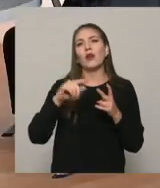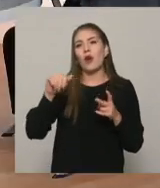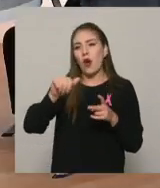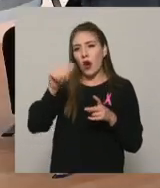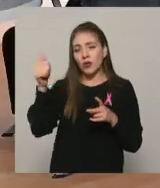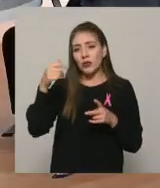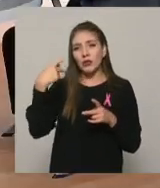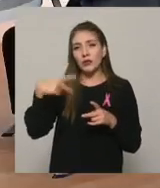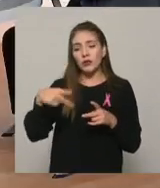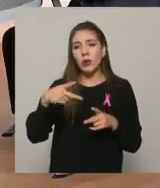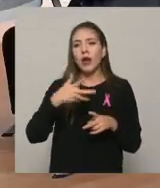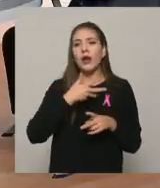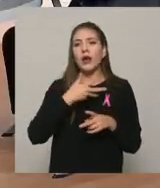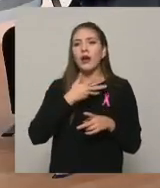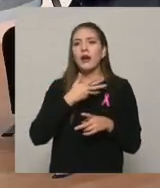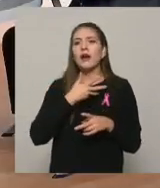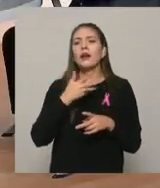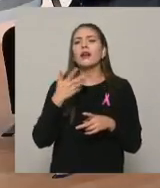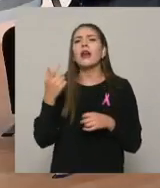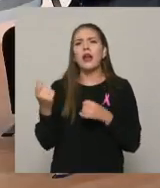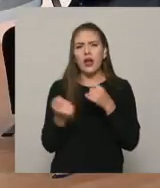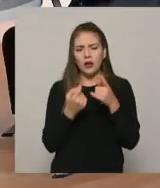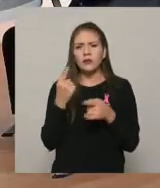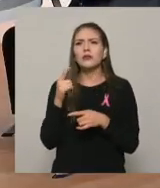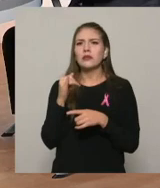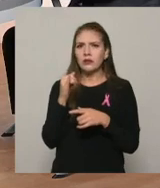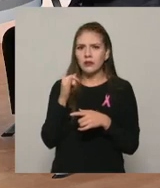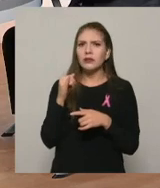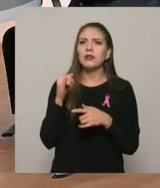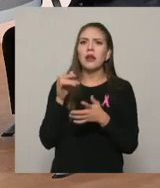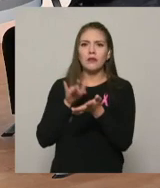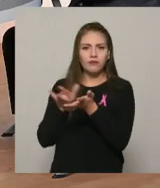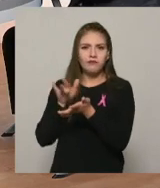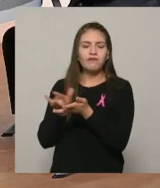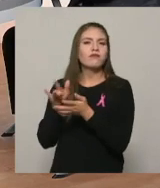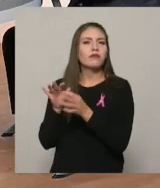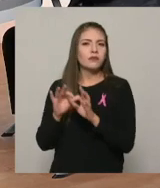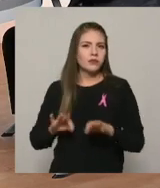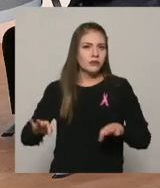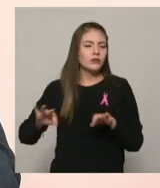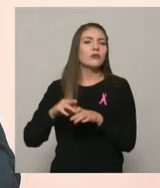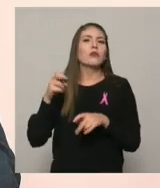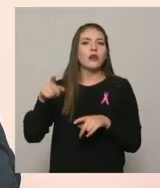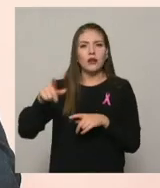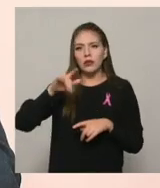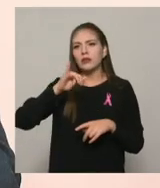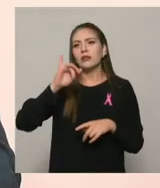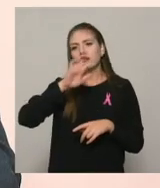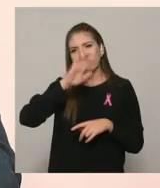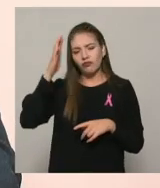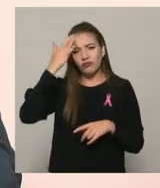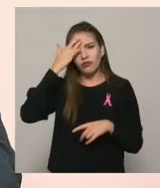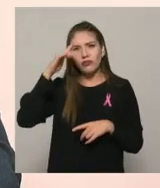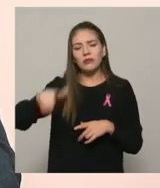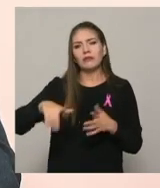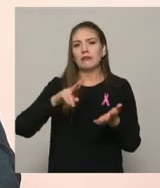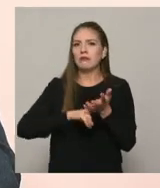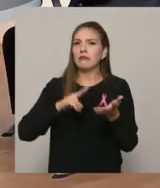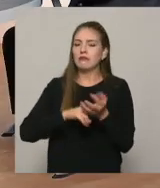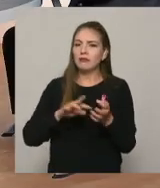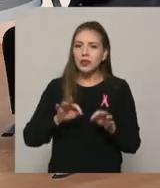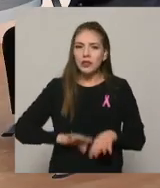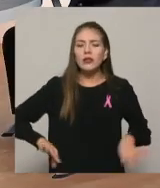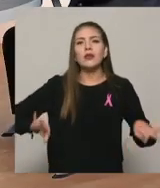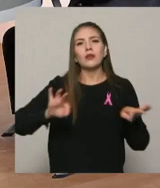tiene algunas participaciones muy importantes y también han sido muy reconocidos los medios públicos por su valor. En este